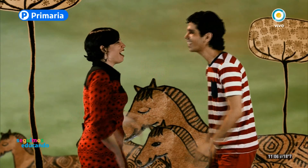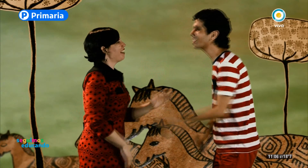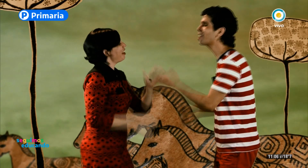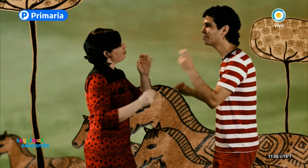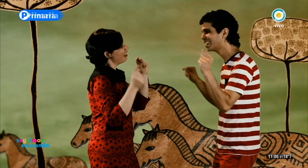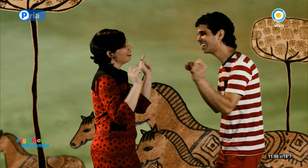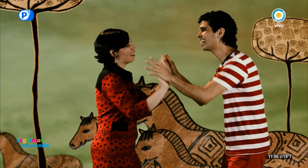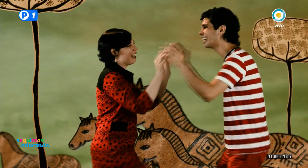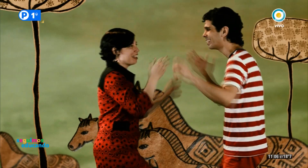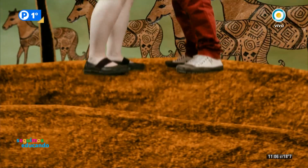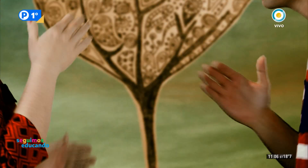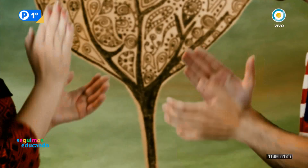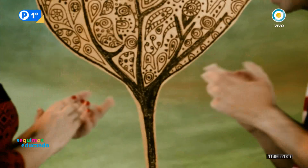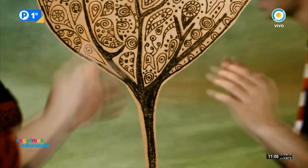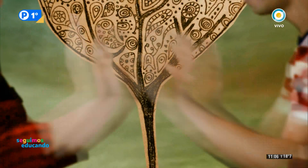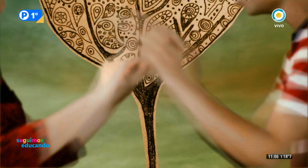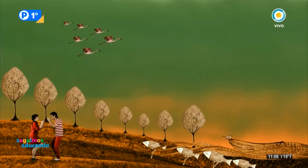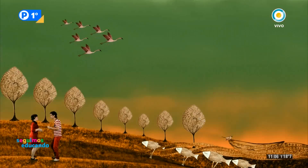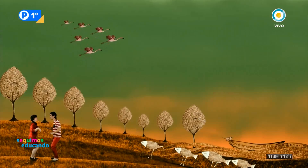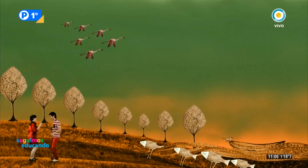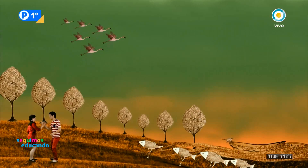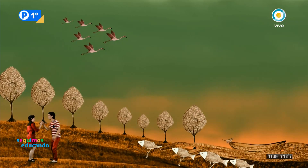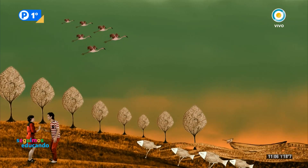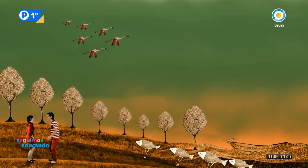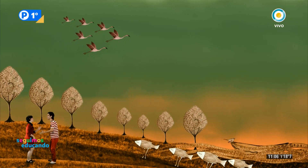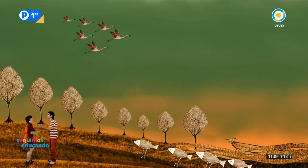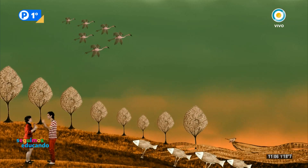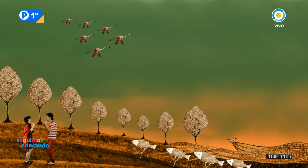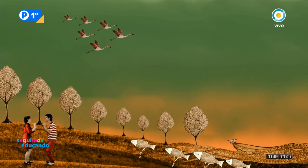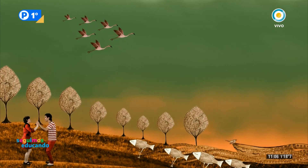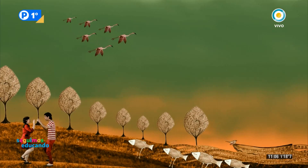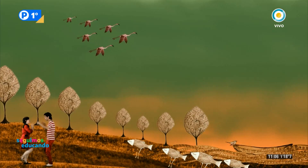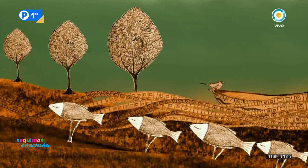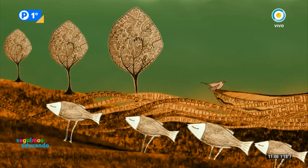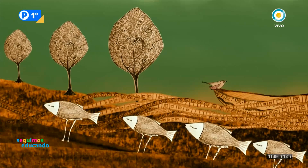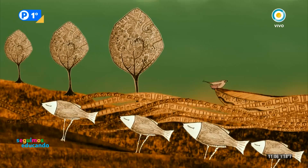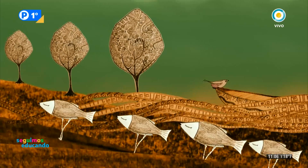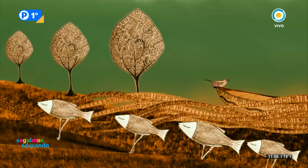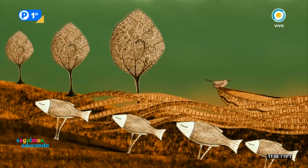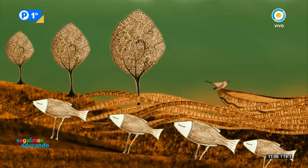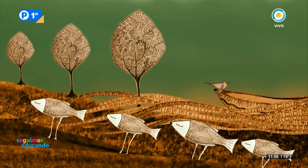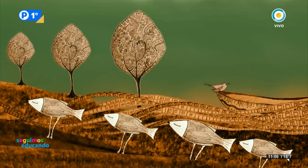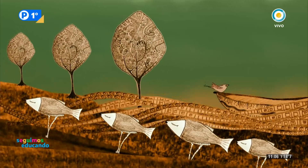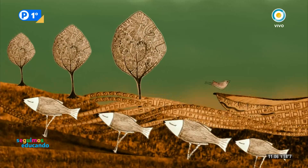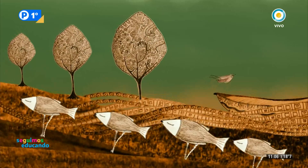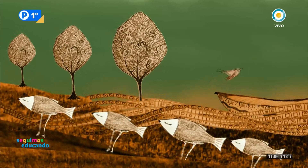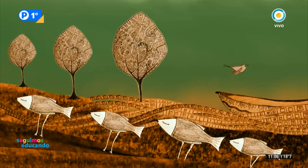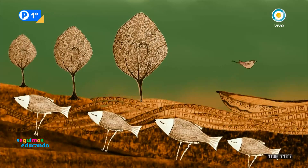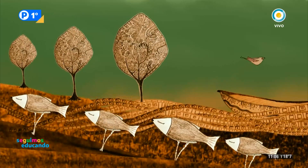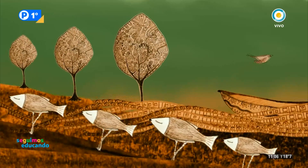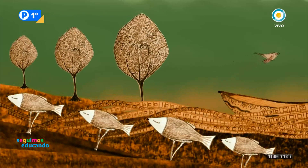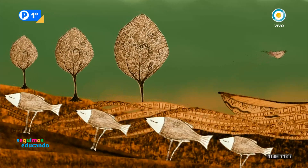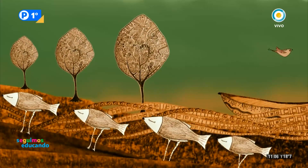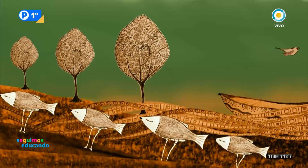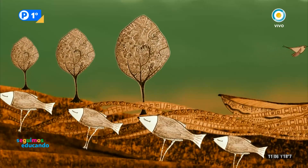que haya vuelta, para volver a la ida. Que de ida y